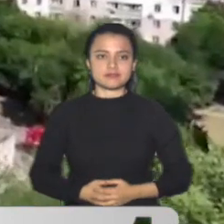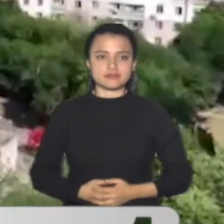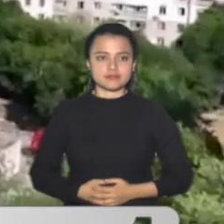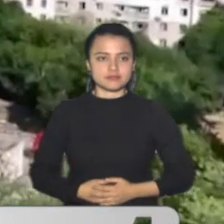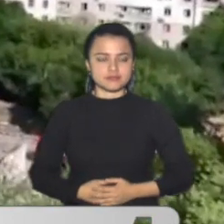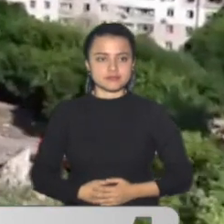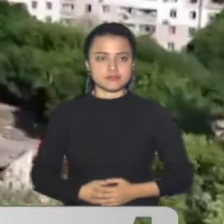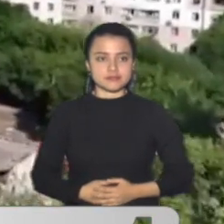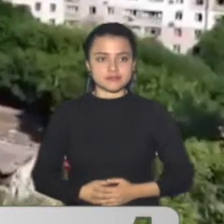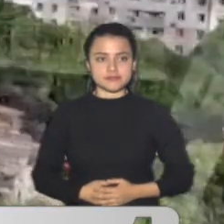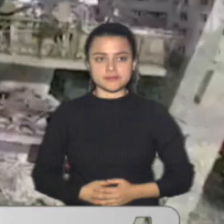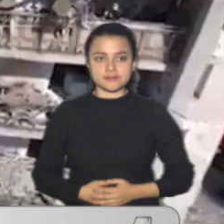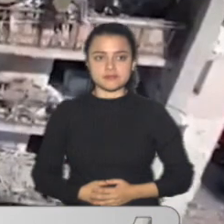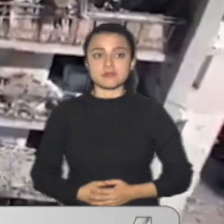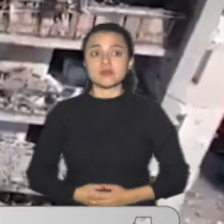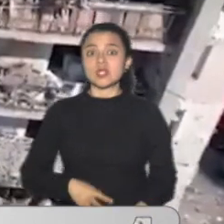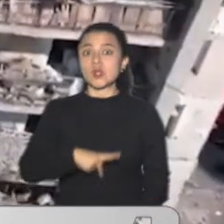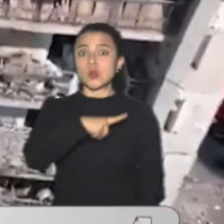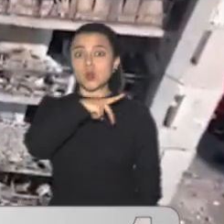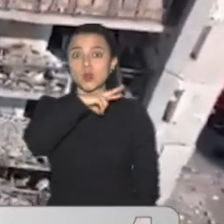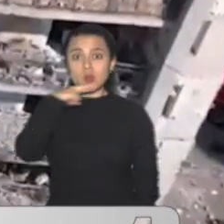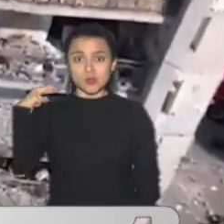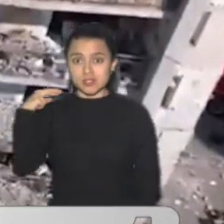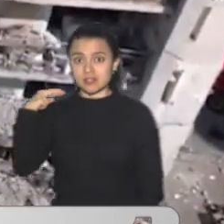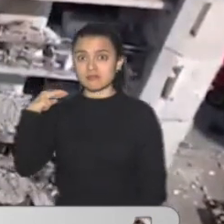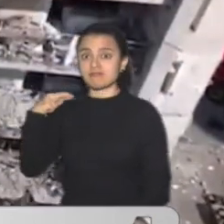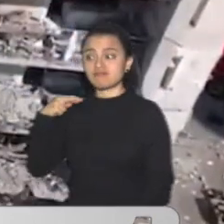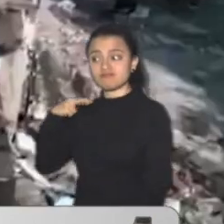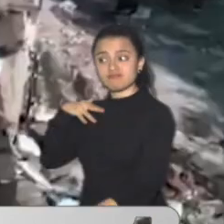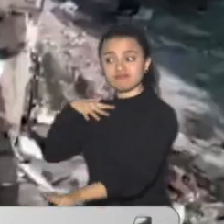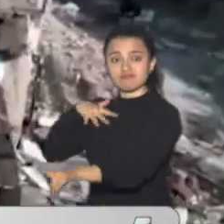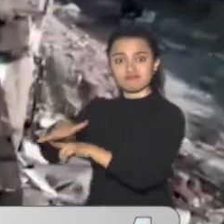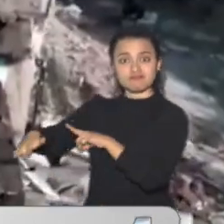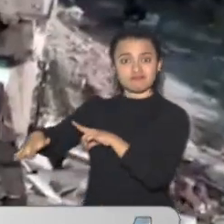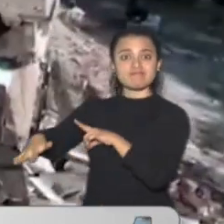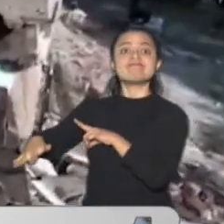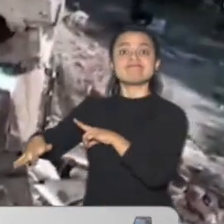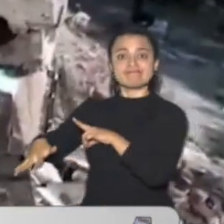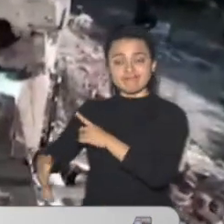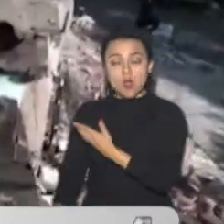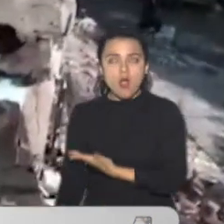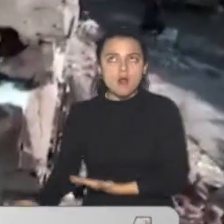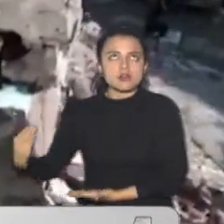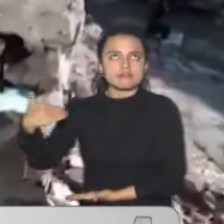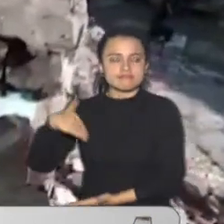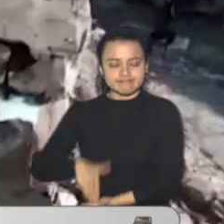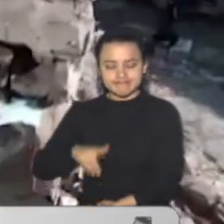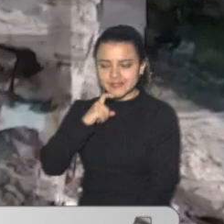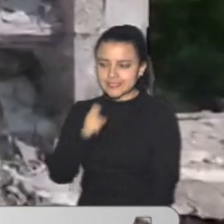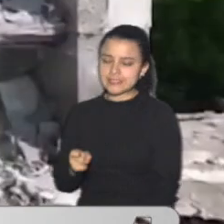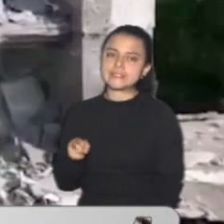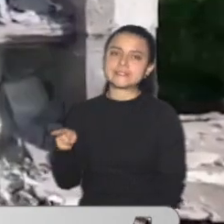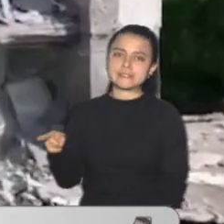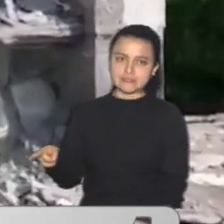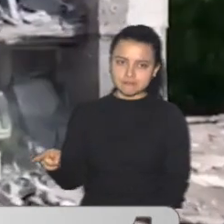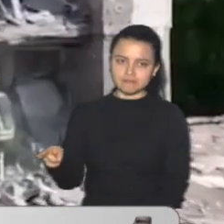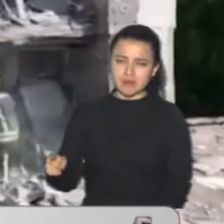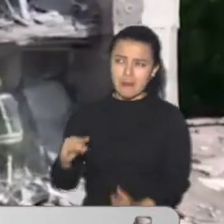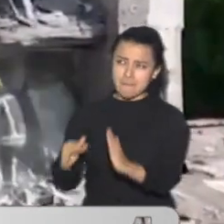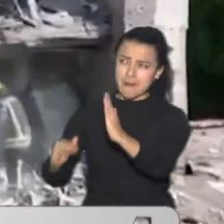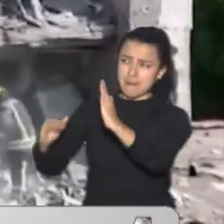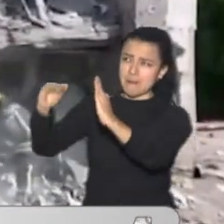rusia atacó nuevamente a ucraniano el portavoz de la administración militar de la ciudad de odessa informó que al menos